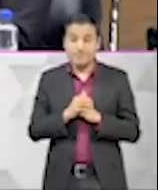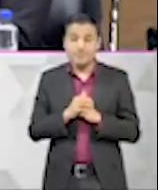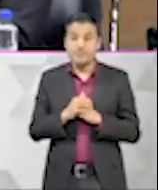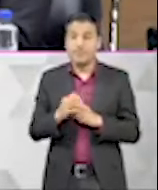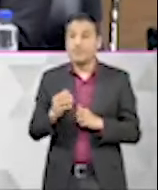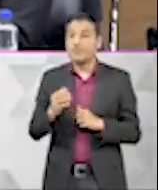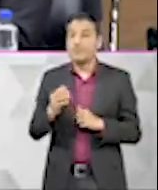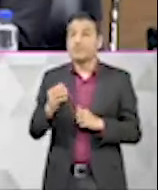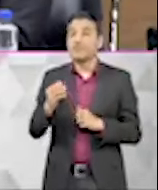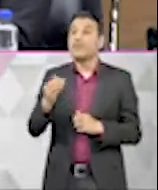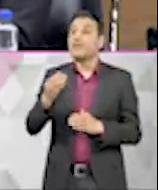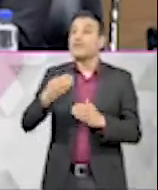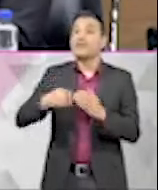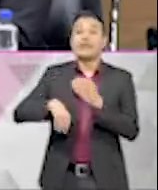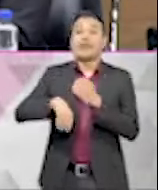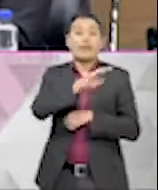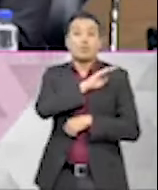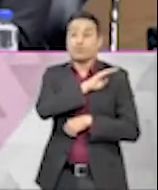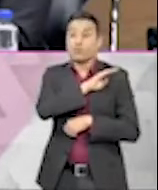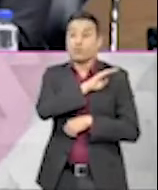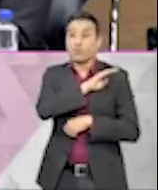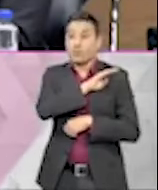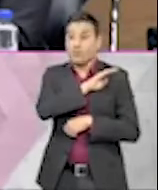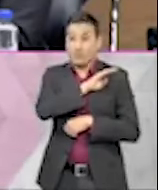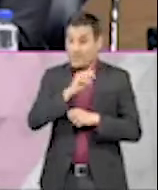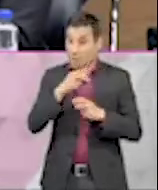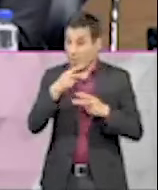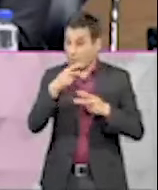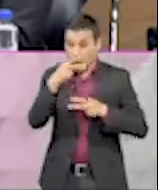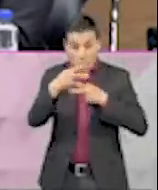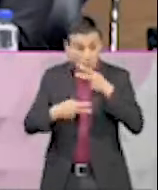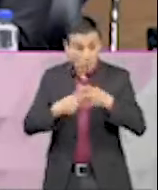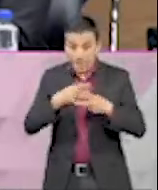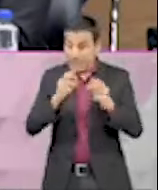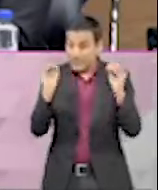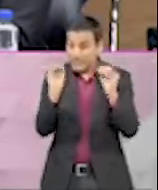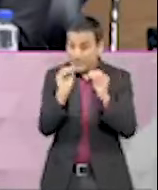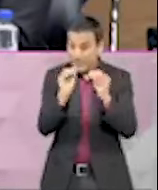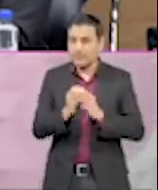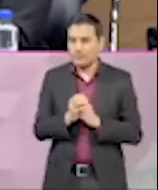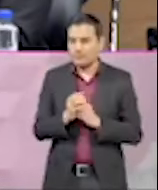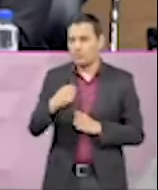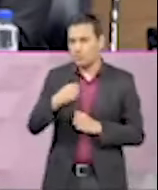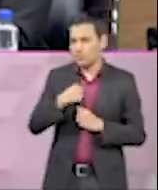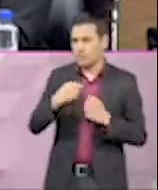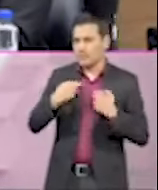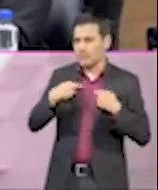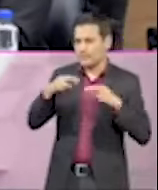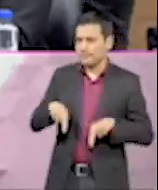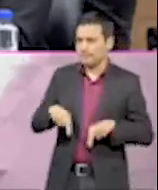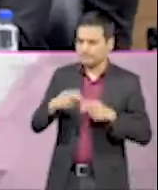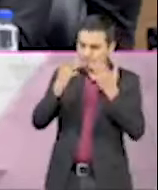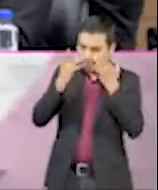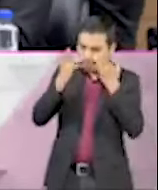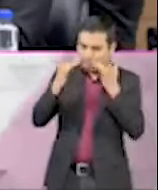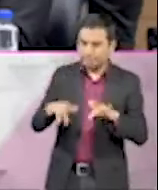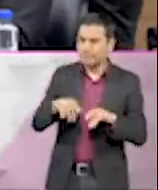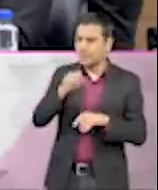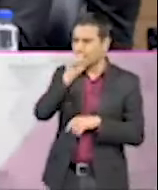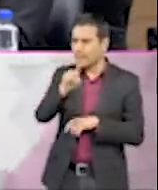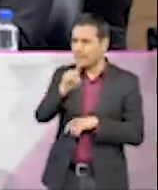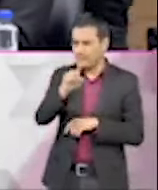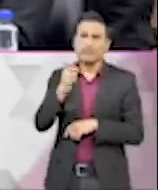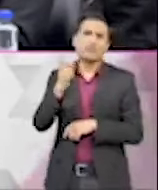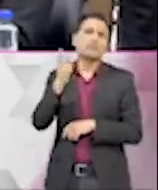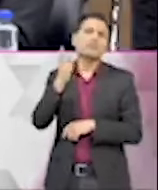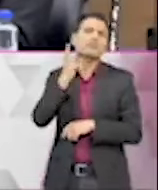yo no tan solo renuncio a esta representación, sino también solicitaré licencia al cargo de diputado